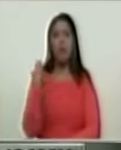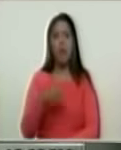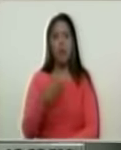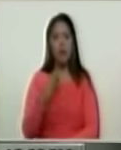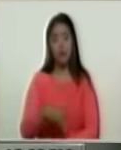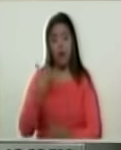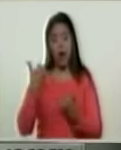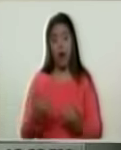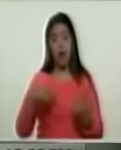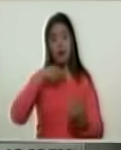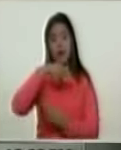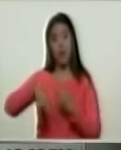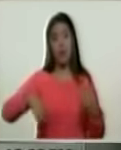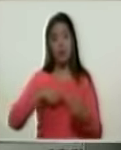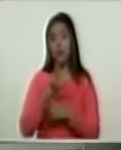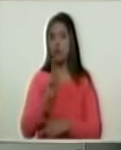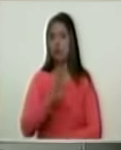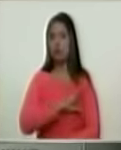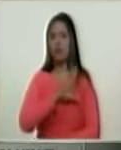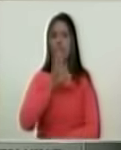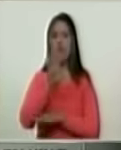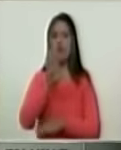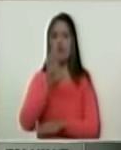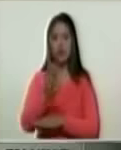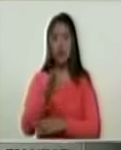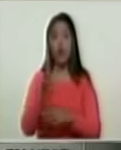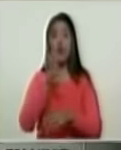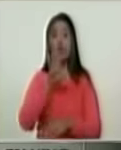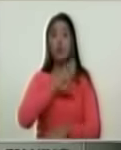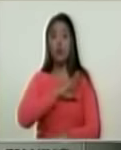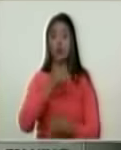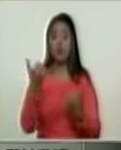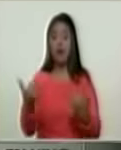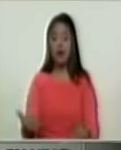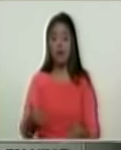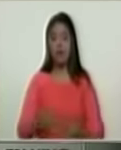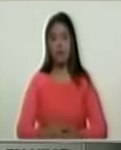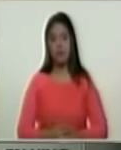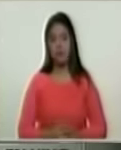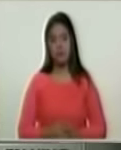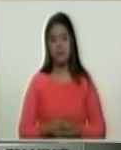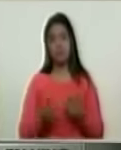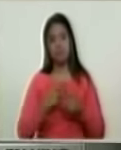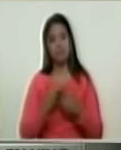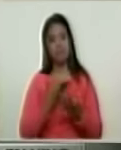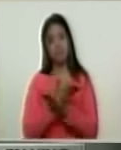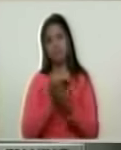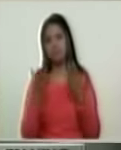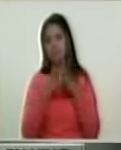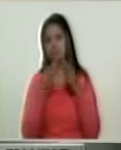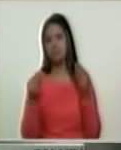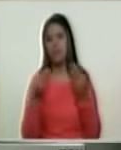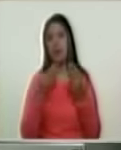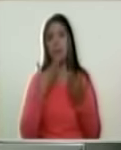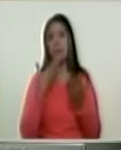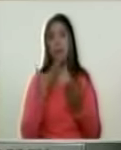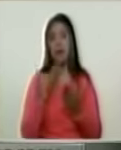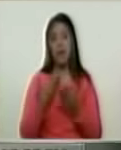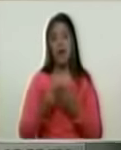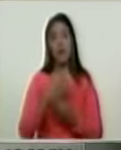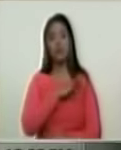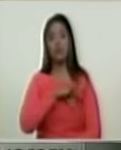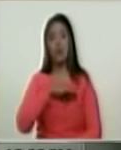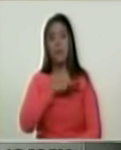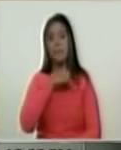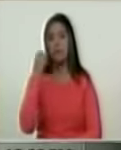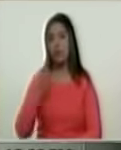en revolución no son dueños del futuro, simplemente son dueños del presente, y están allí para aportar, para iluminar con su espíritu,